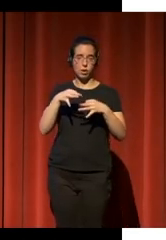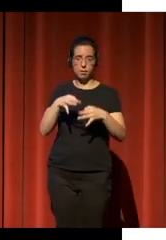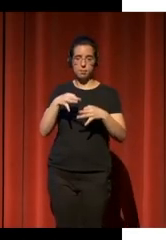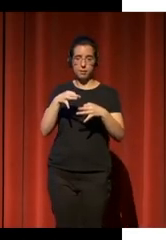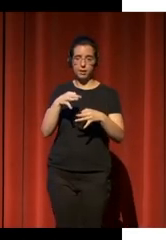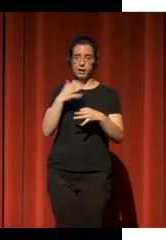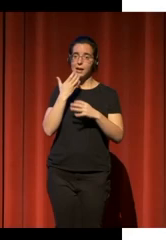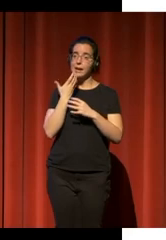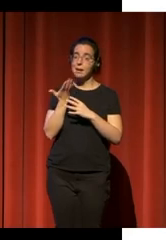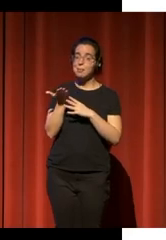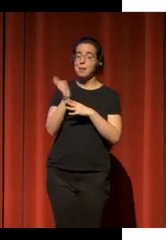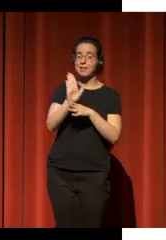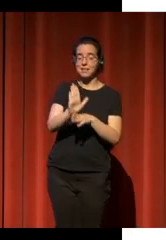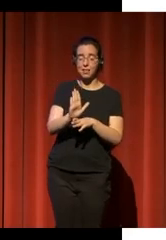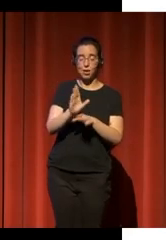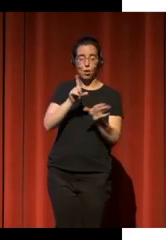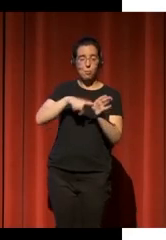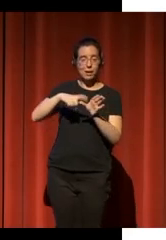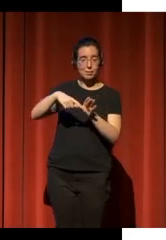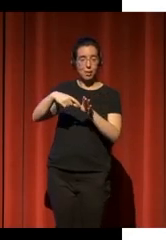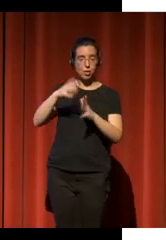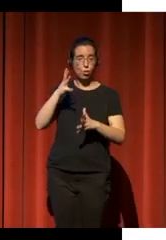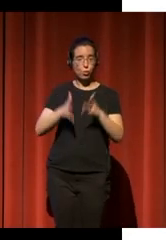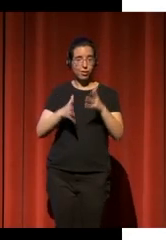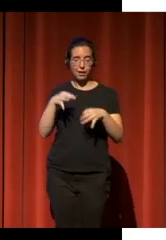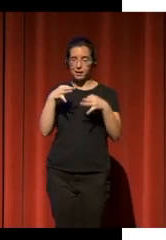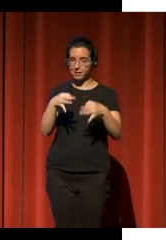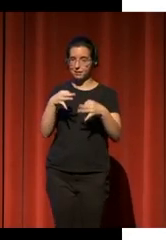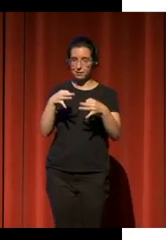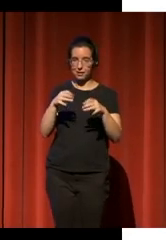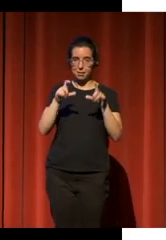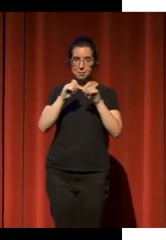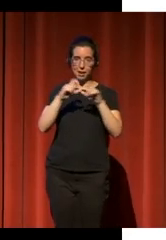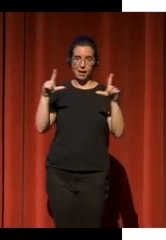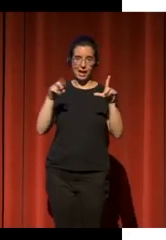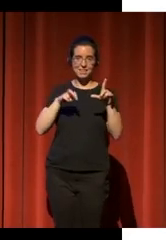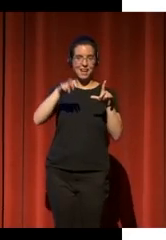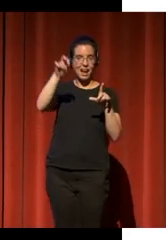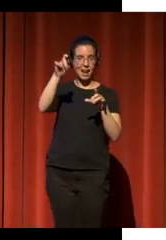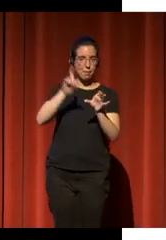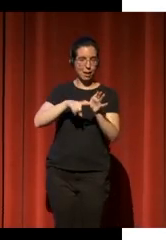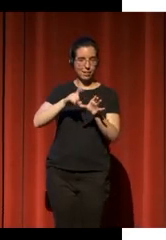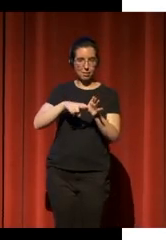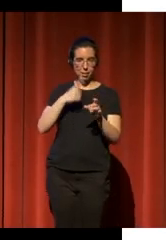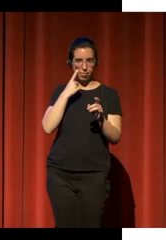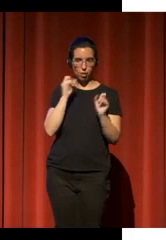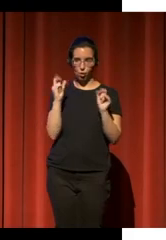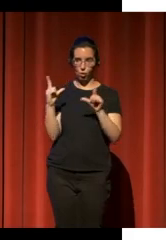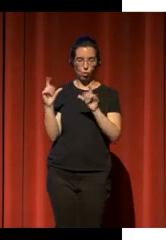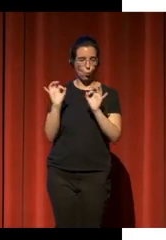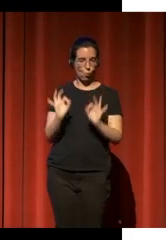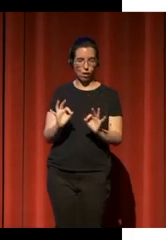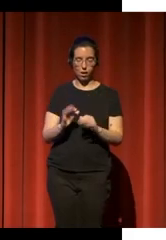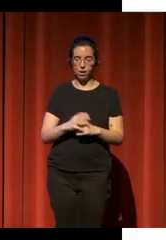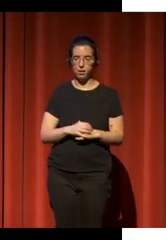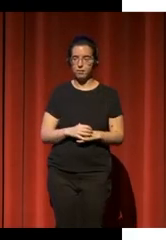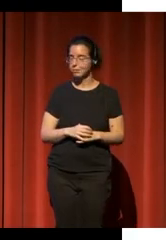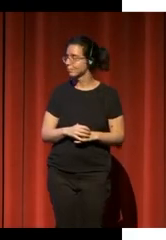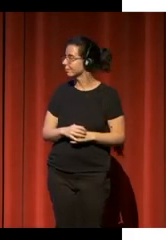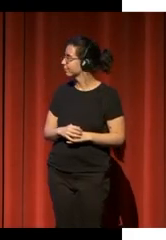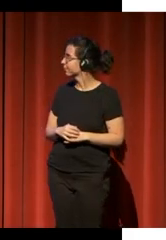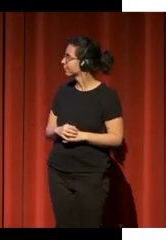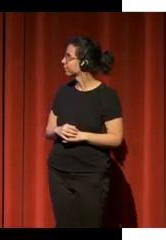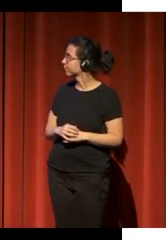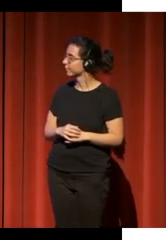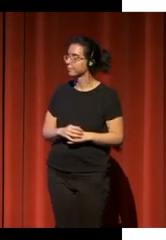presentación sobre participación ciudadana en que no aparezca la escalera de participación vale Eh Pues bueno pues la hemos